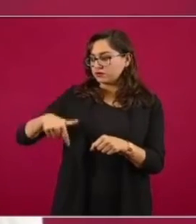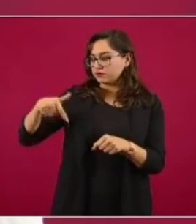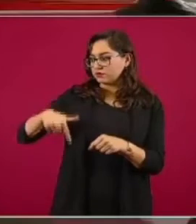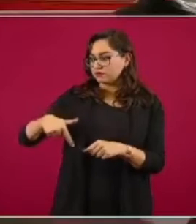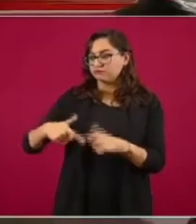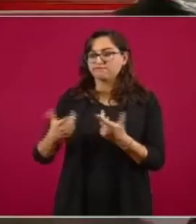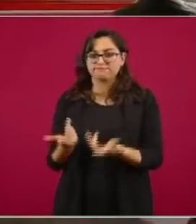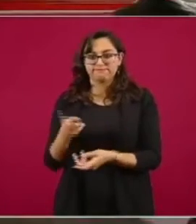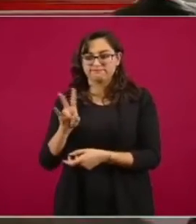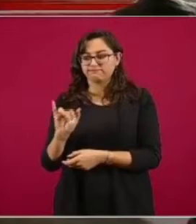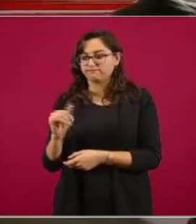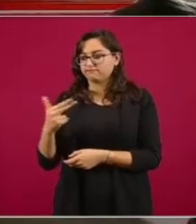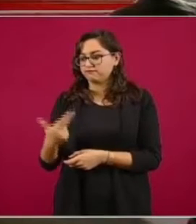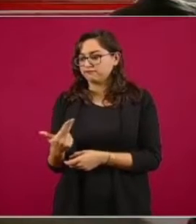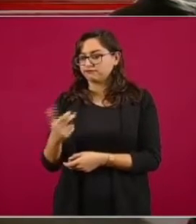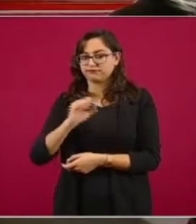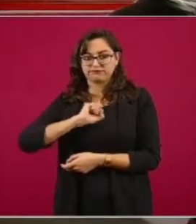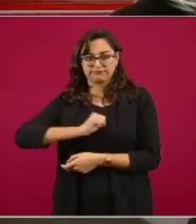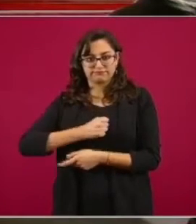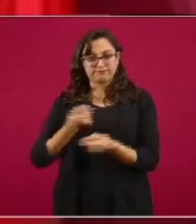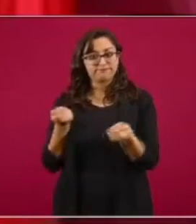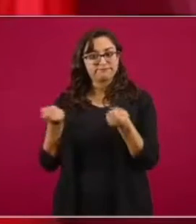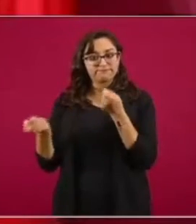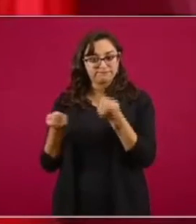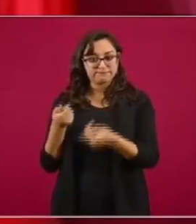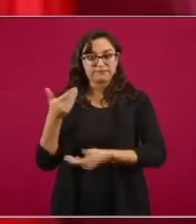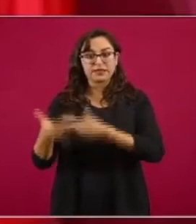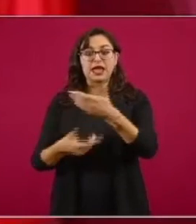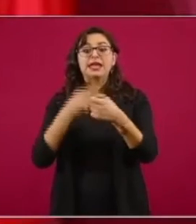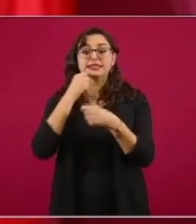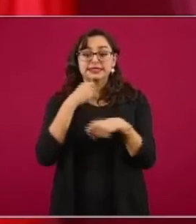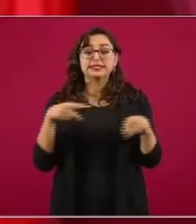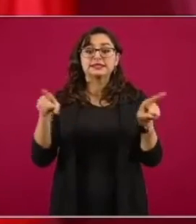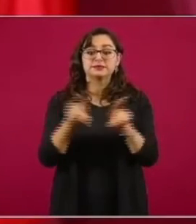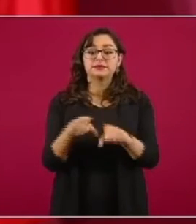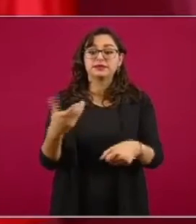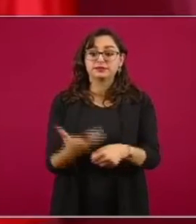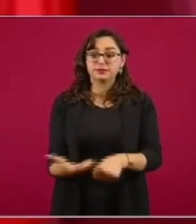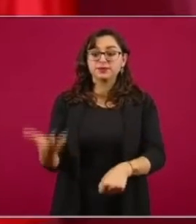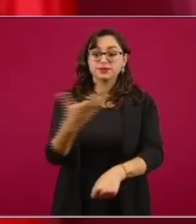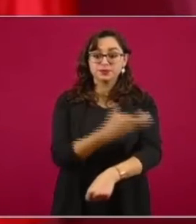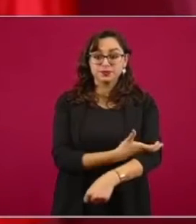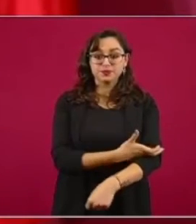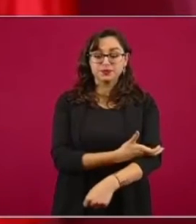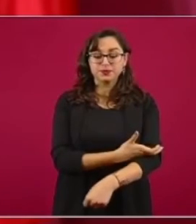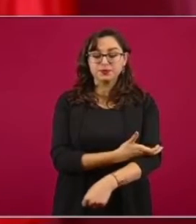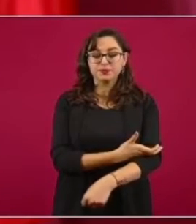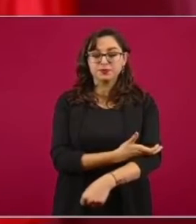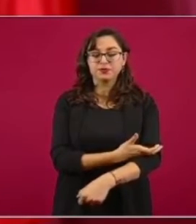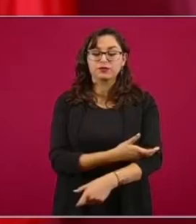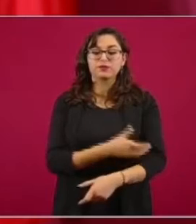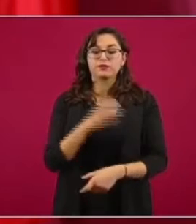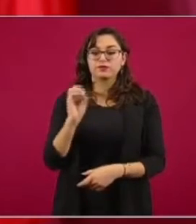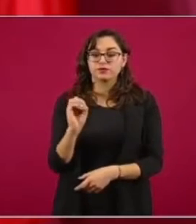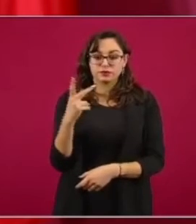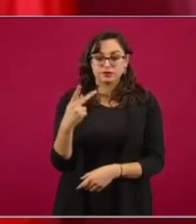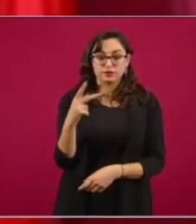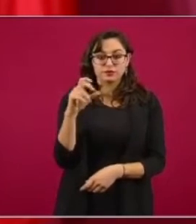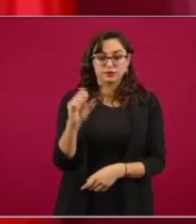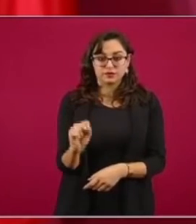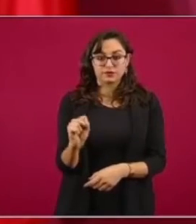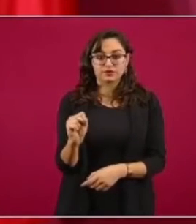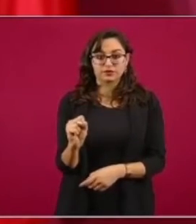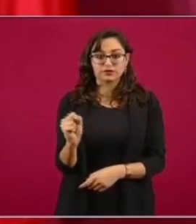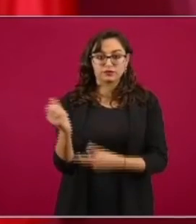VIH-Sida. Y también nos acompaña nuestra apreciada y querida colega de la Organización Panamericana